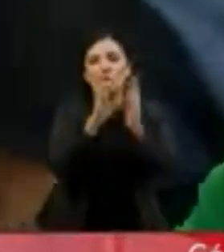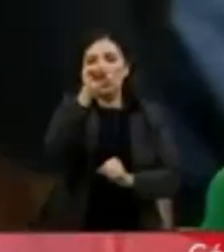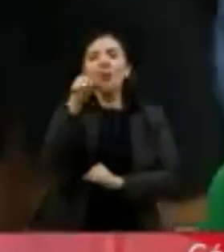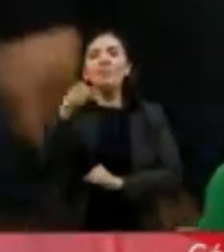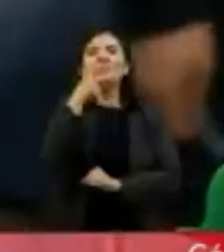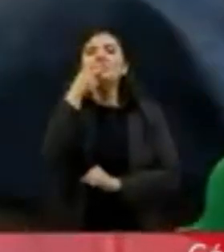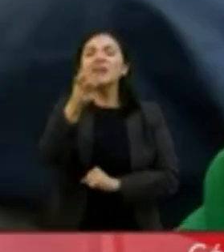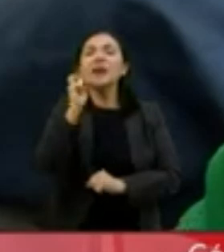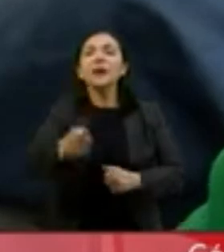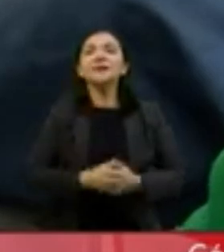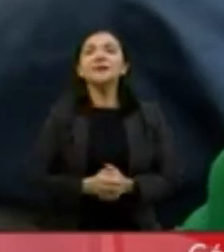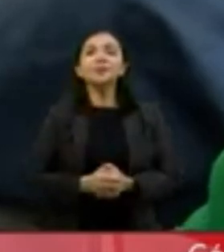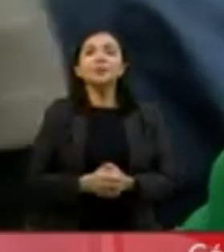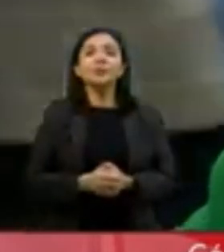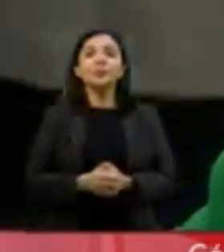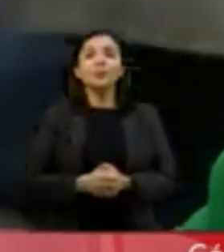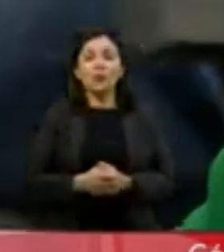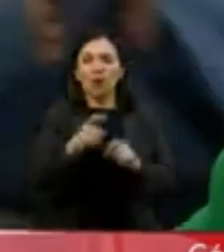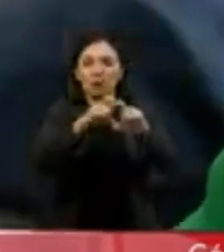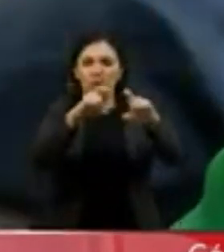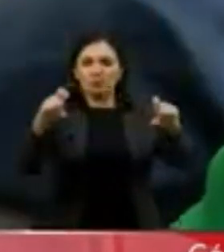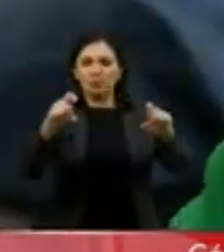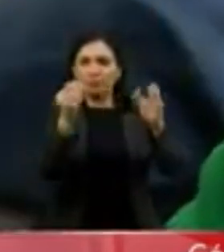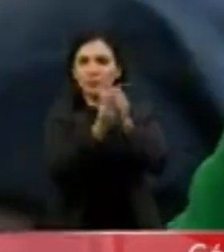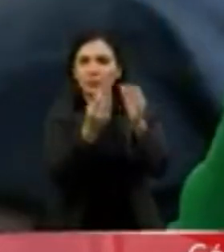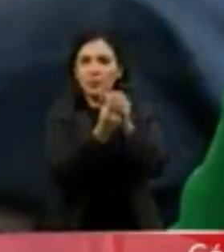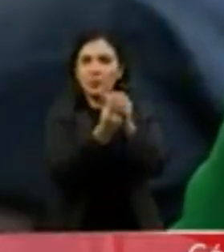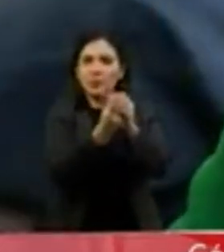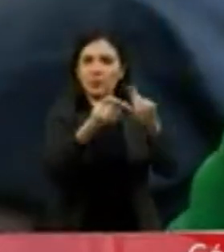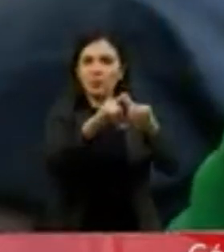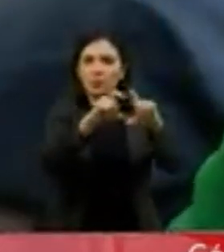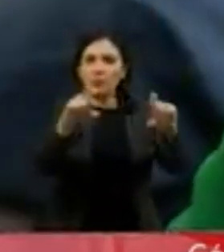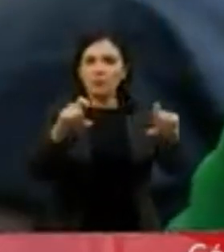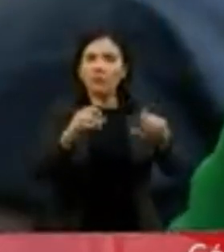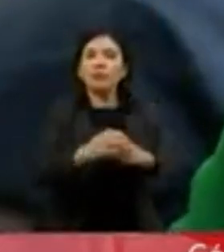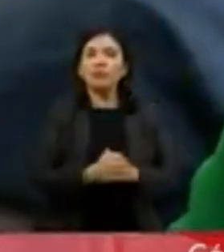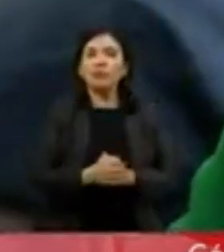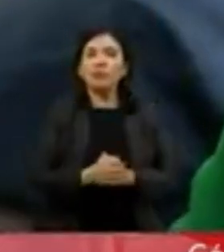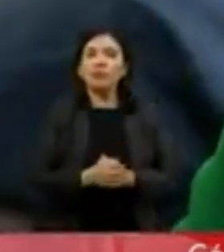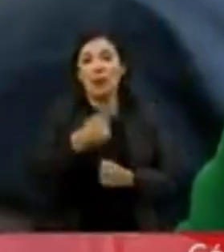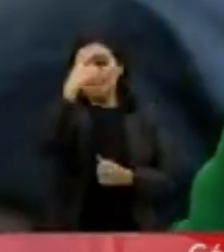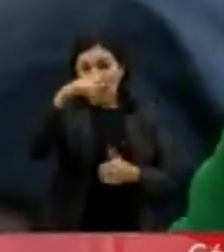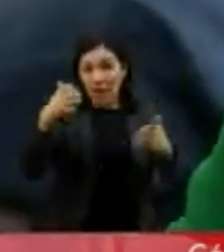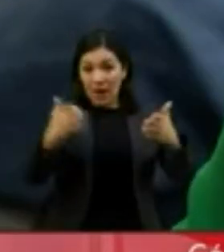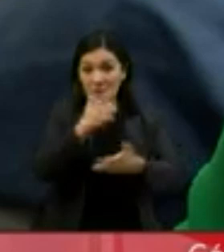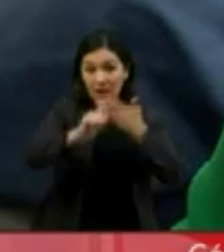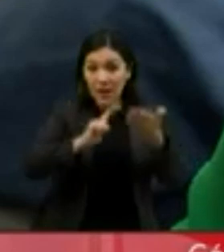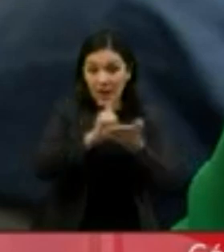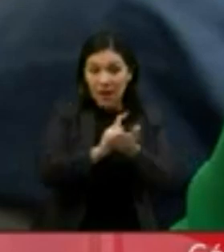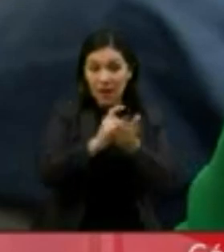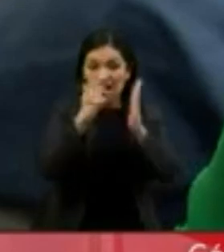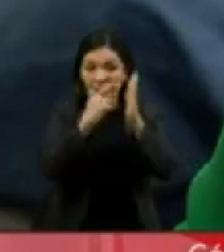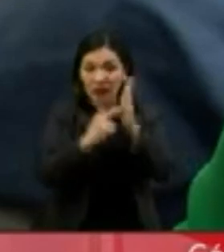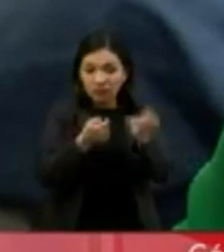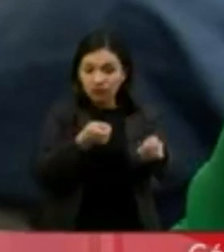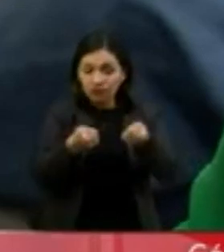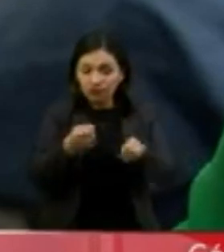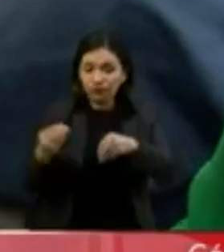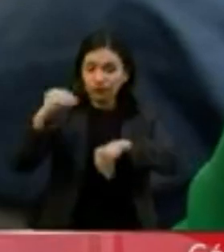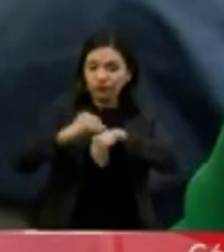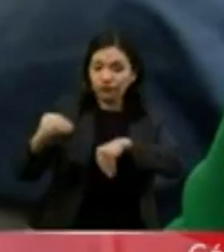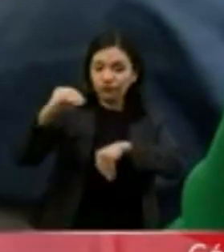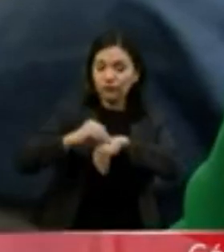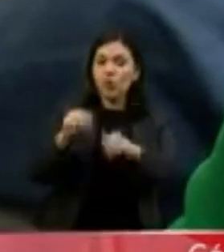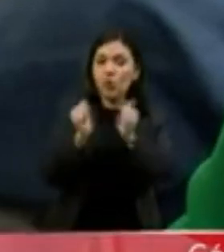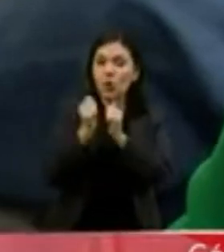dice lo siguiente en su fracción eh Para expedir ley que regulen y establezcan requisitos y